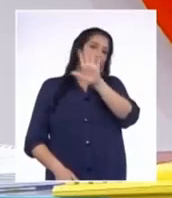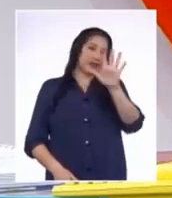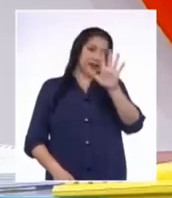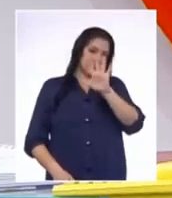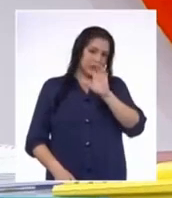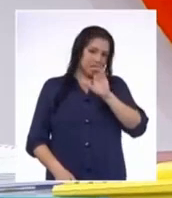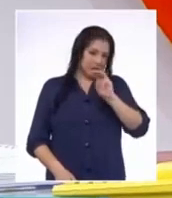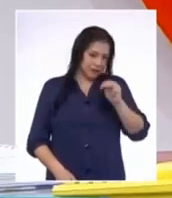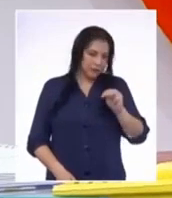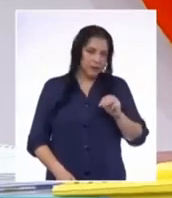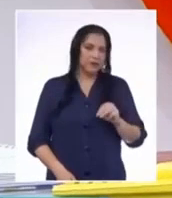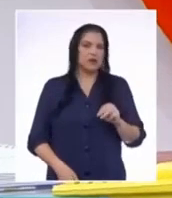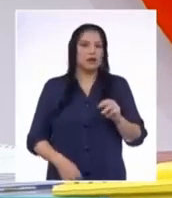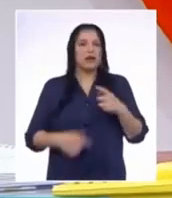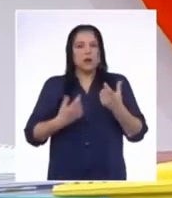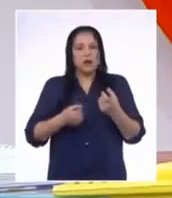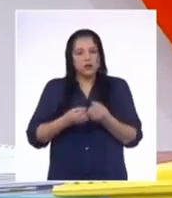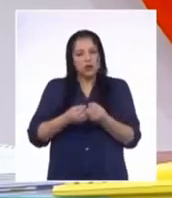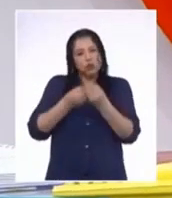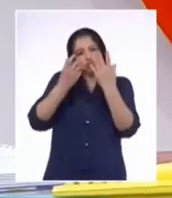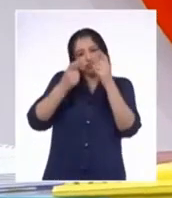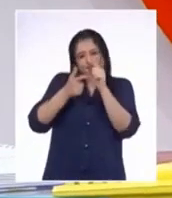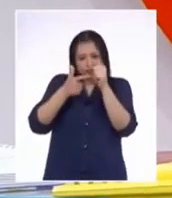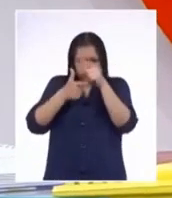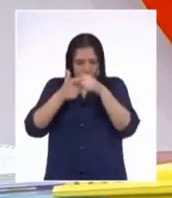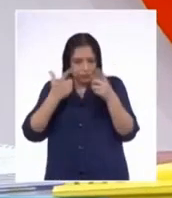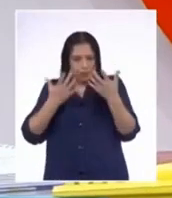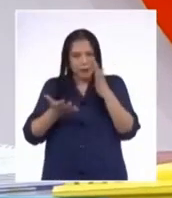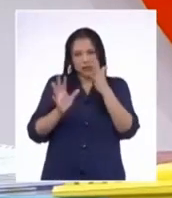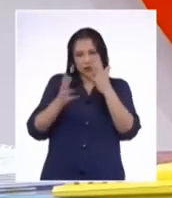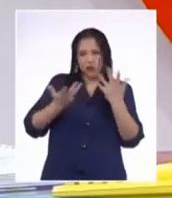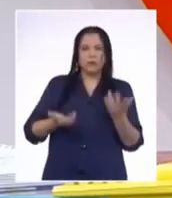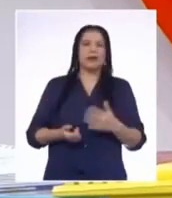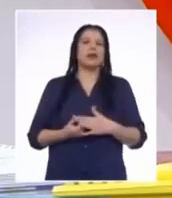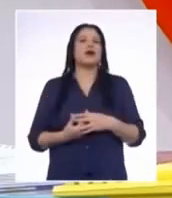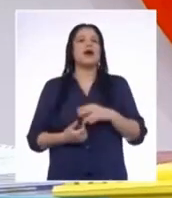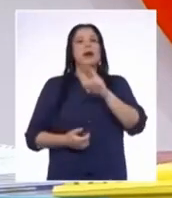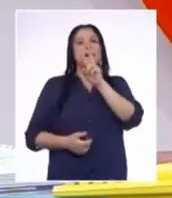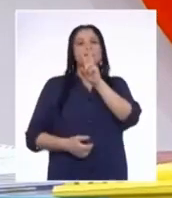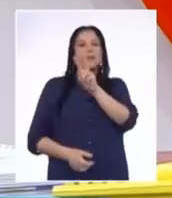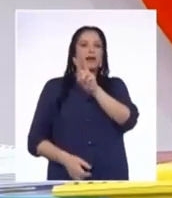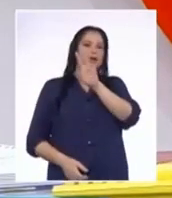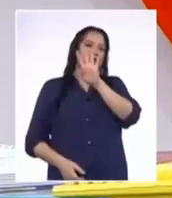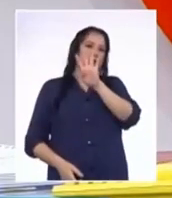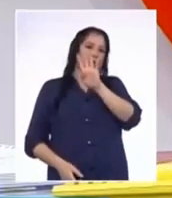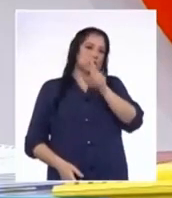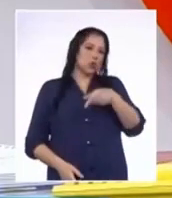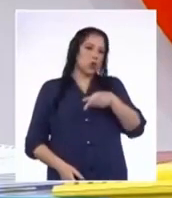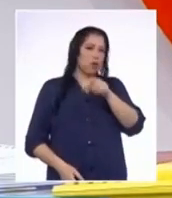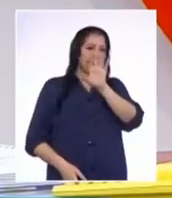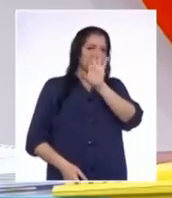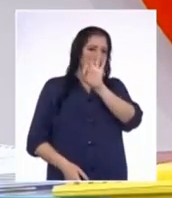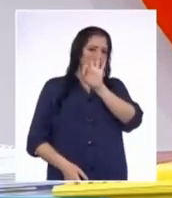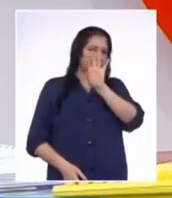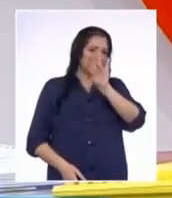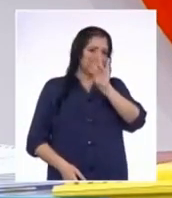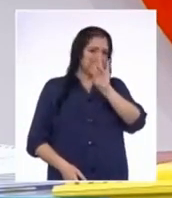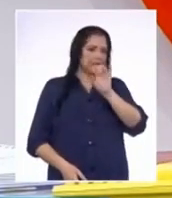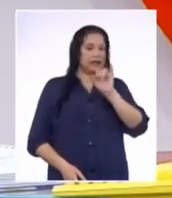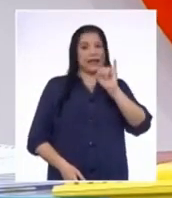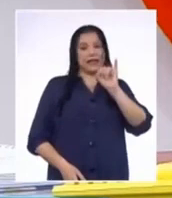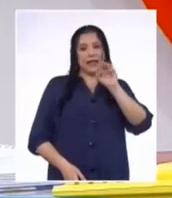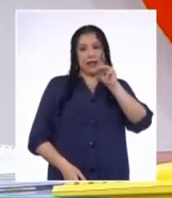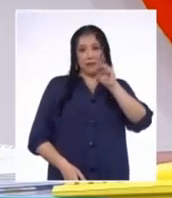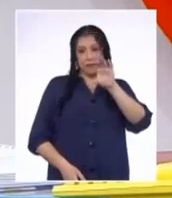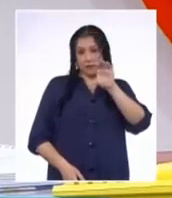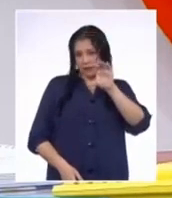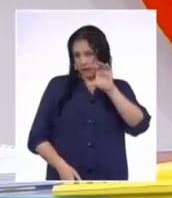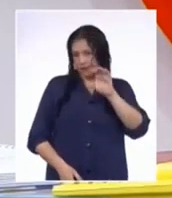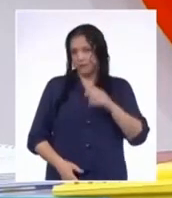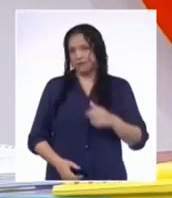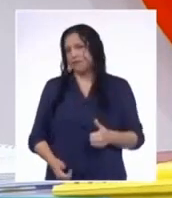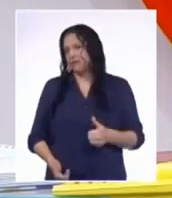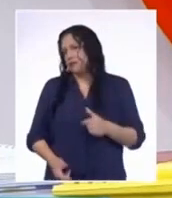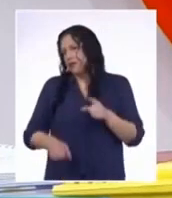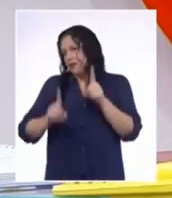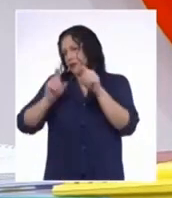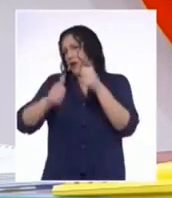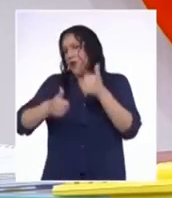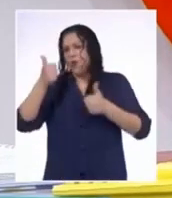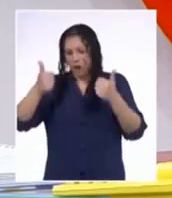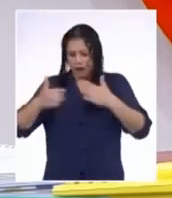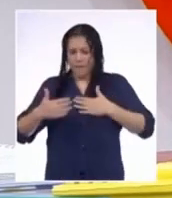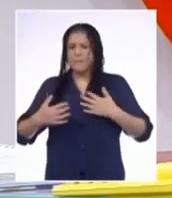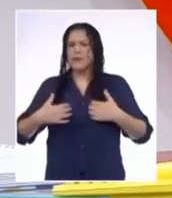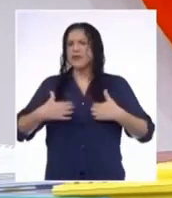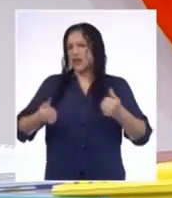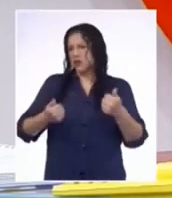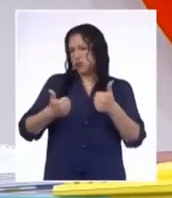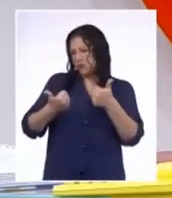1,55 m. Al hacer los cálculos, obtengo aproximadamente 24,97 del IMC. ¿Cuál será mi estado